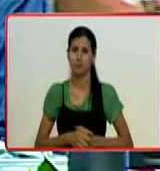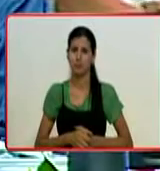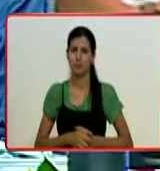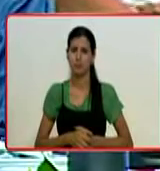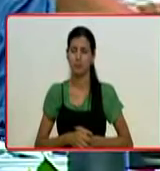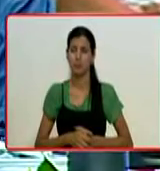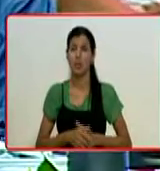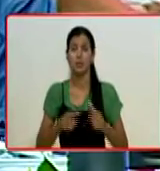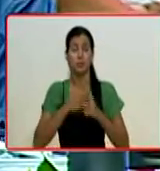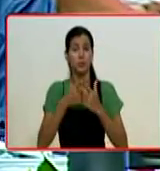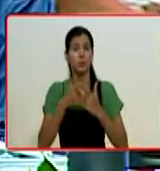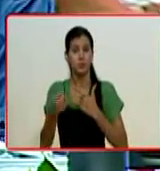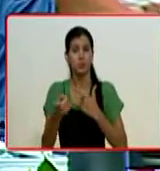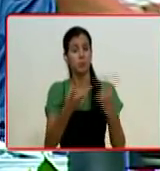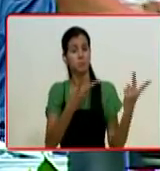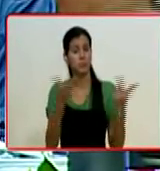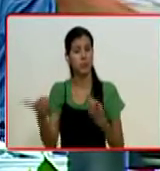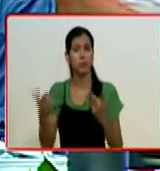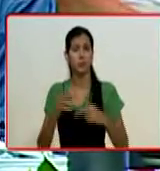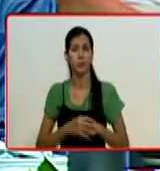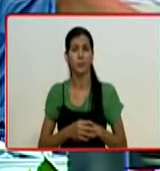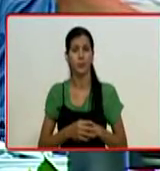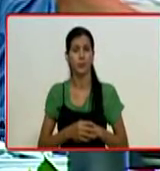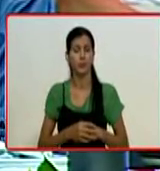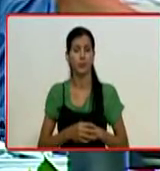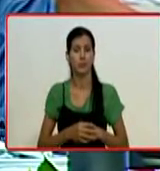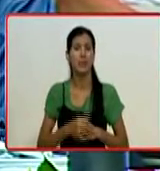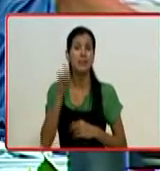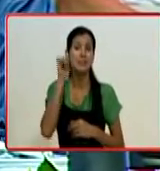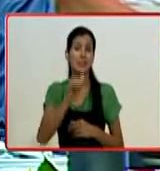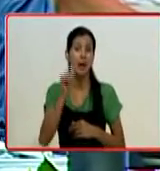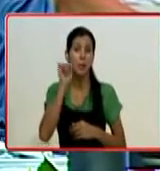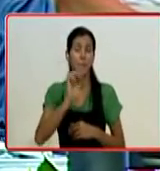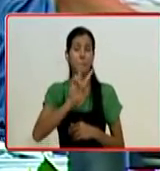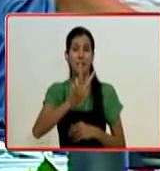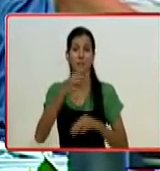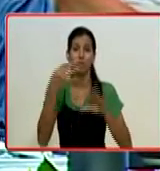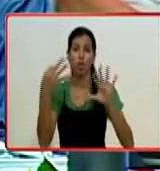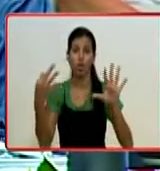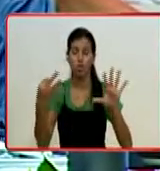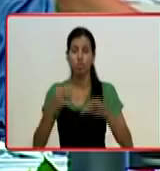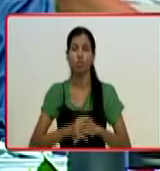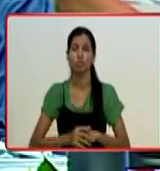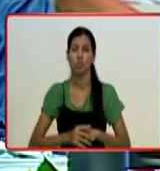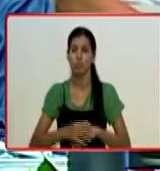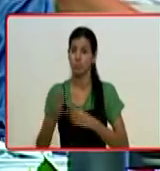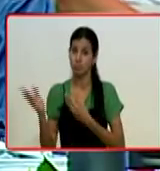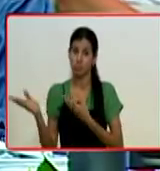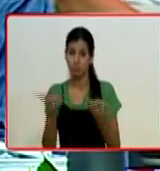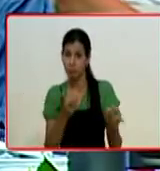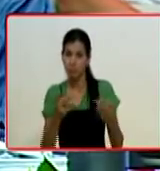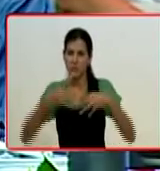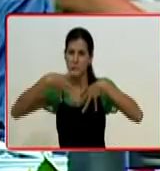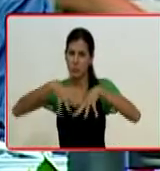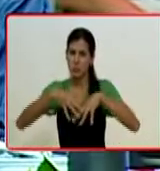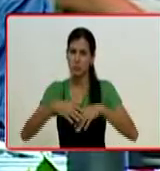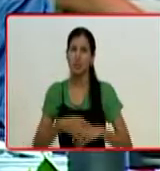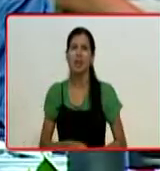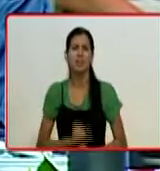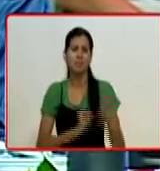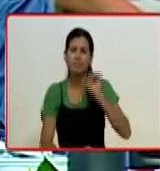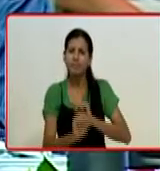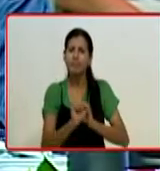Así que los invito el sábado 28 a la gran marcha antiimperialista. Voy a